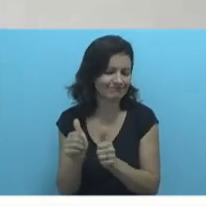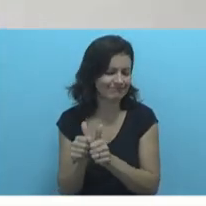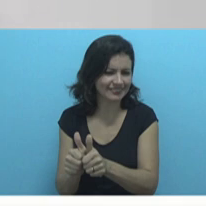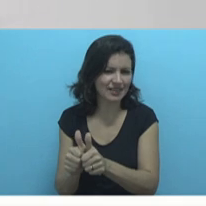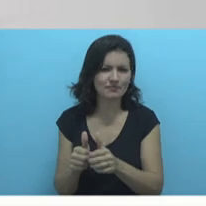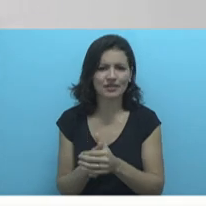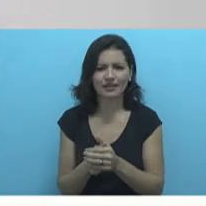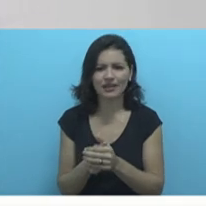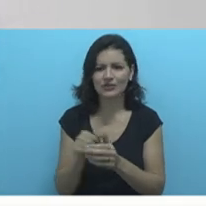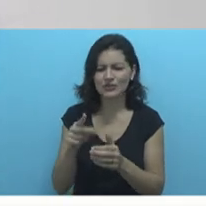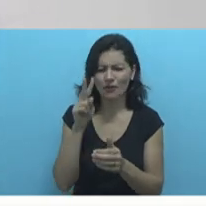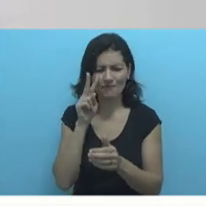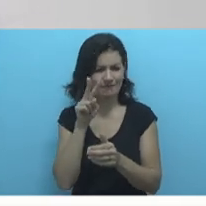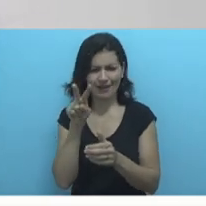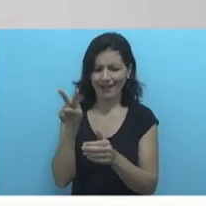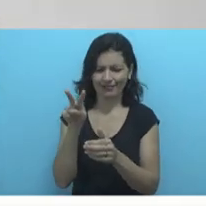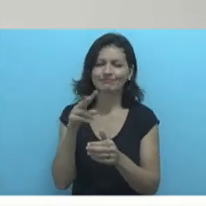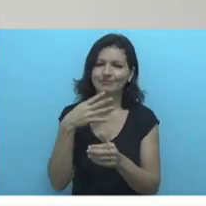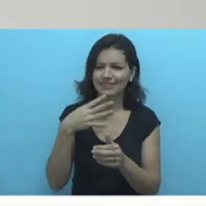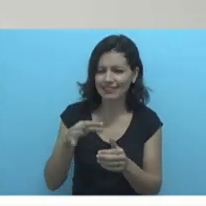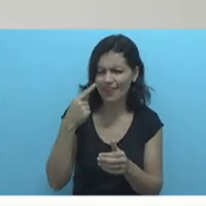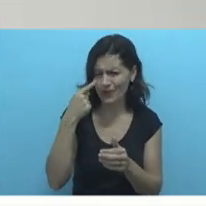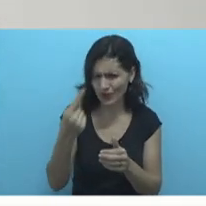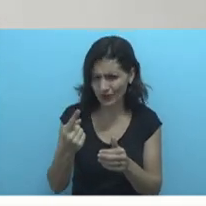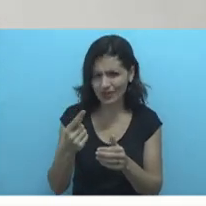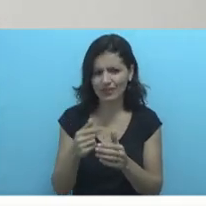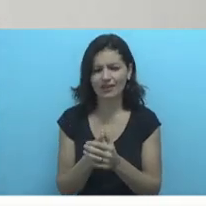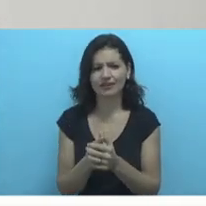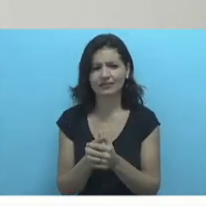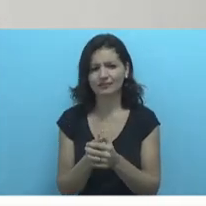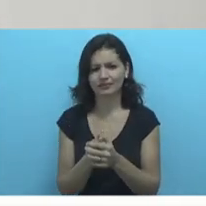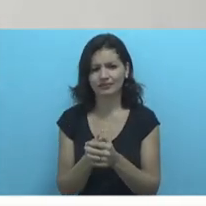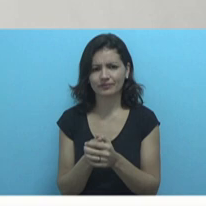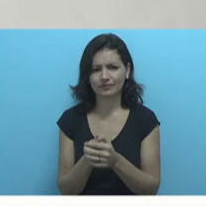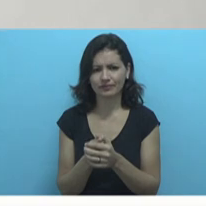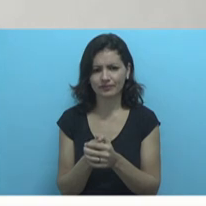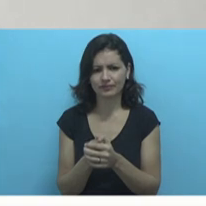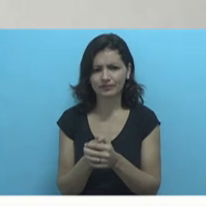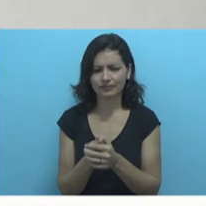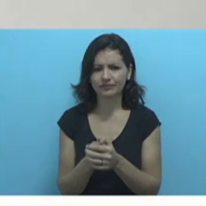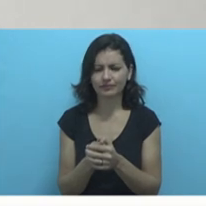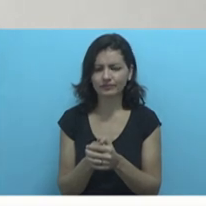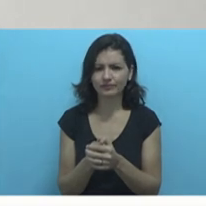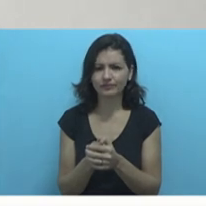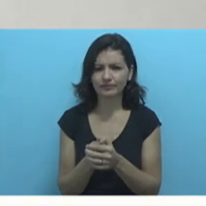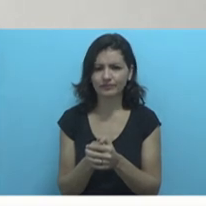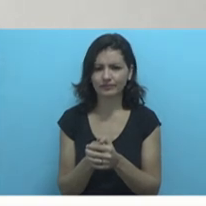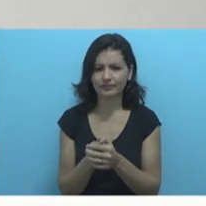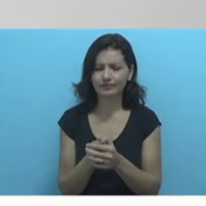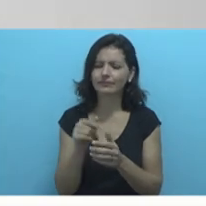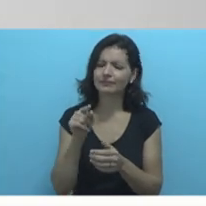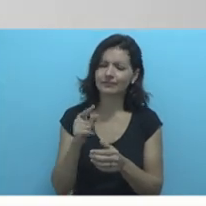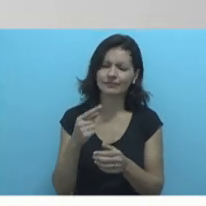de entenderlo con la mirada, de conocer mi intimidad. Y yo quiero decirles que